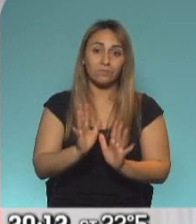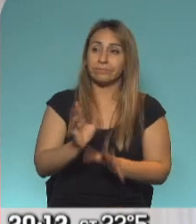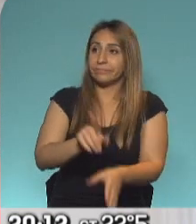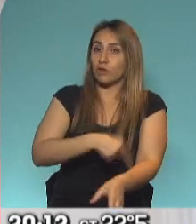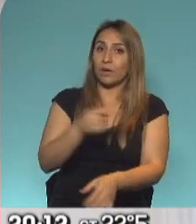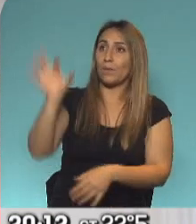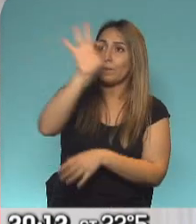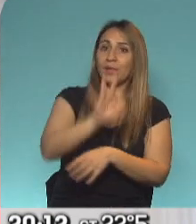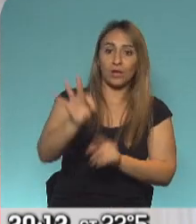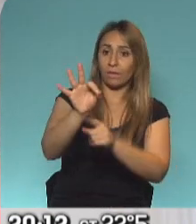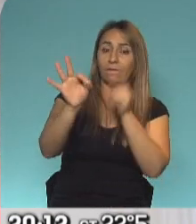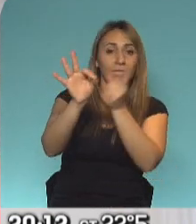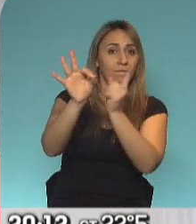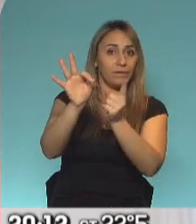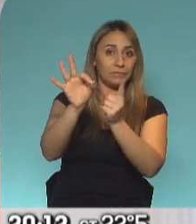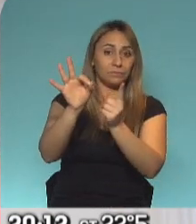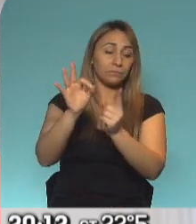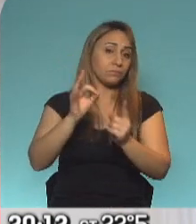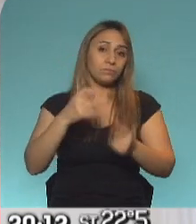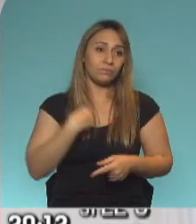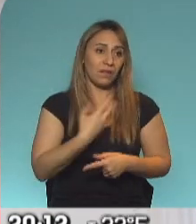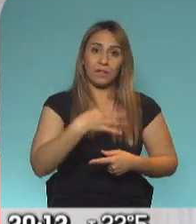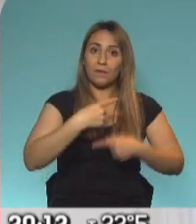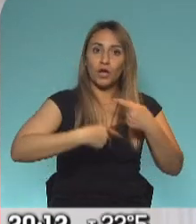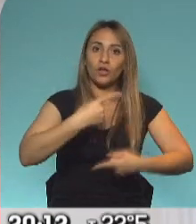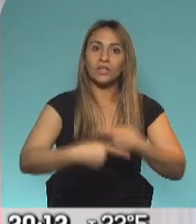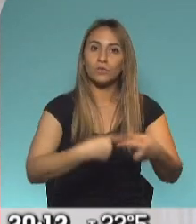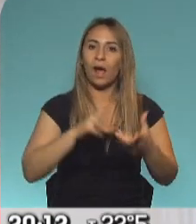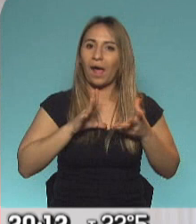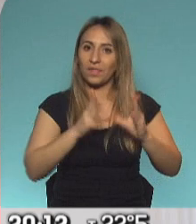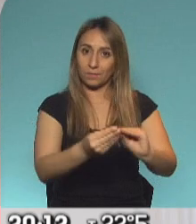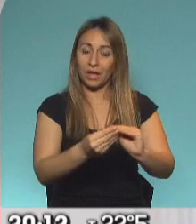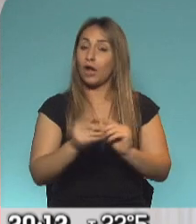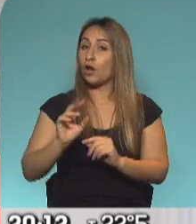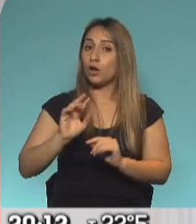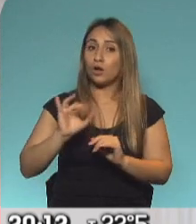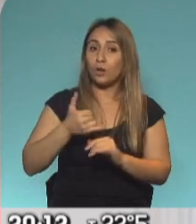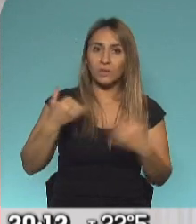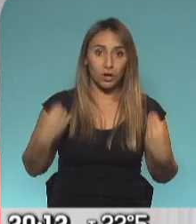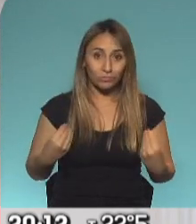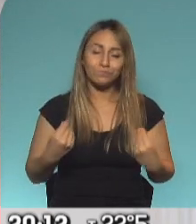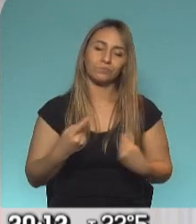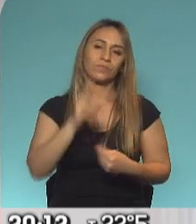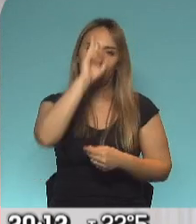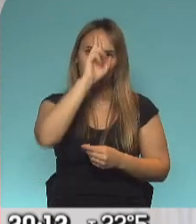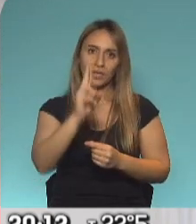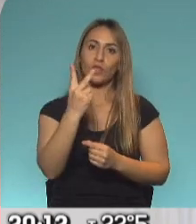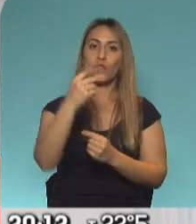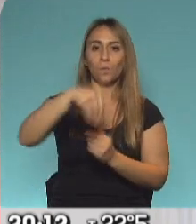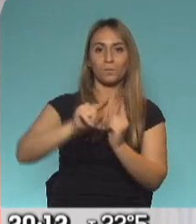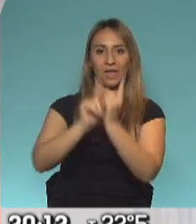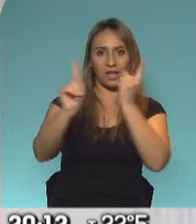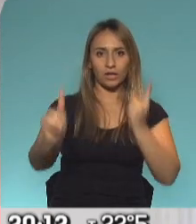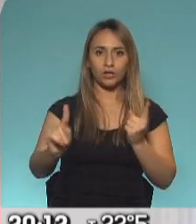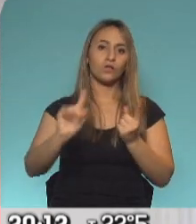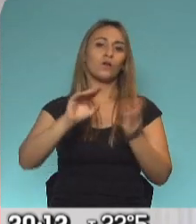esto es así y hay que continuar. Y la mejor forma de hacerlo es respetando los 2 metros, respetando las medidas de cuidado,